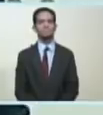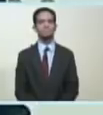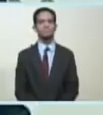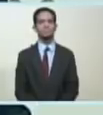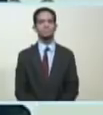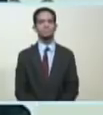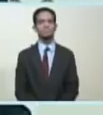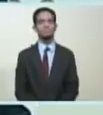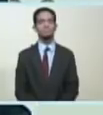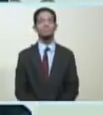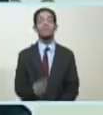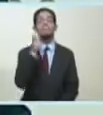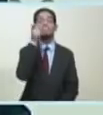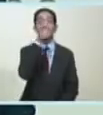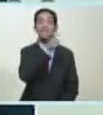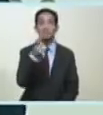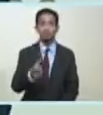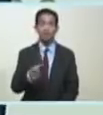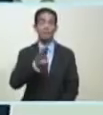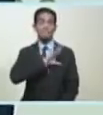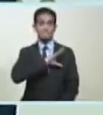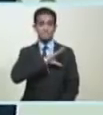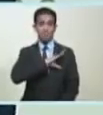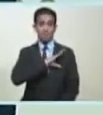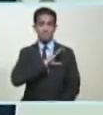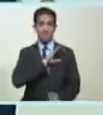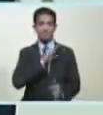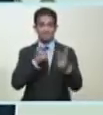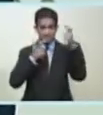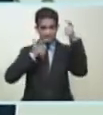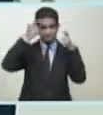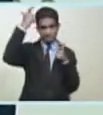Los electores del chavismo, de la revolución,